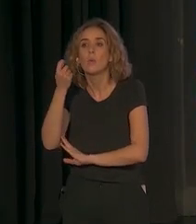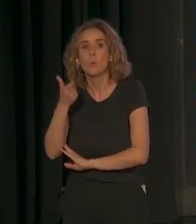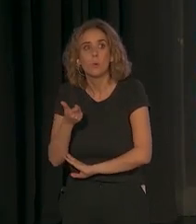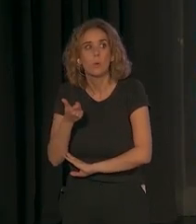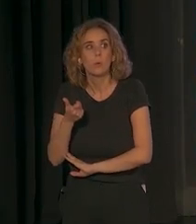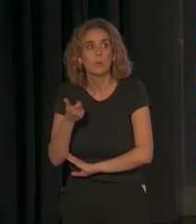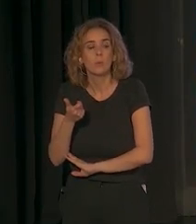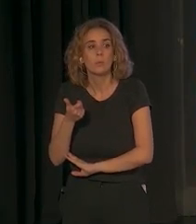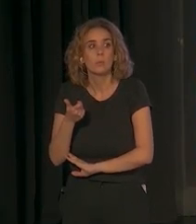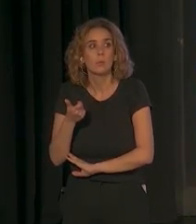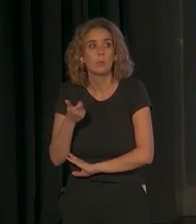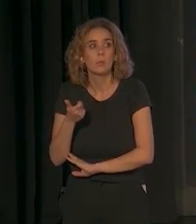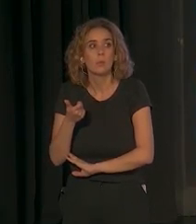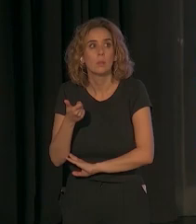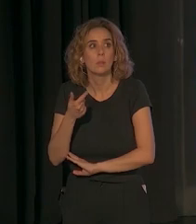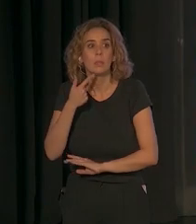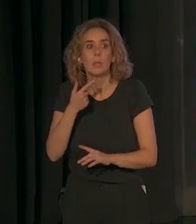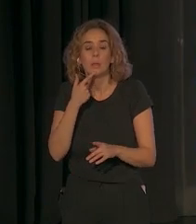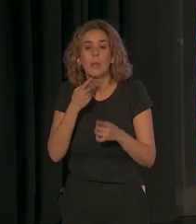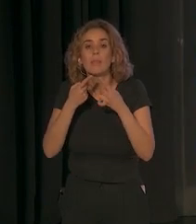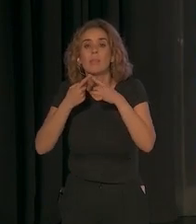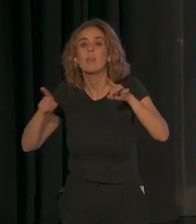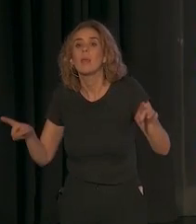could you please explain?